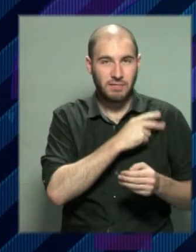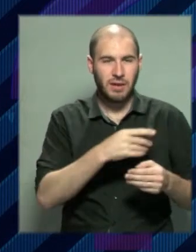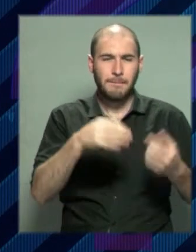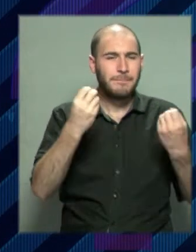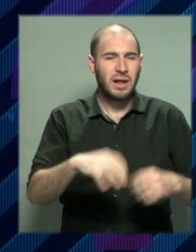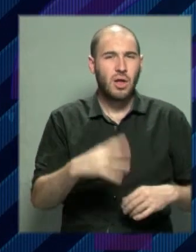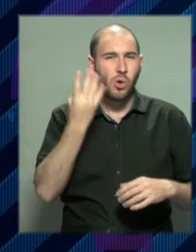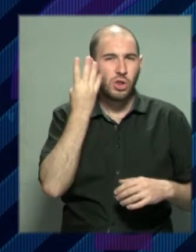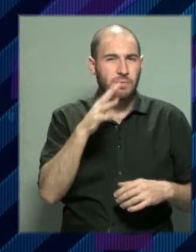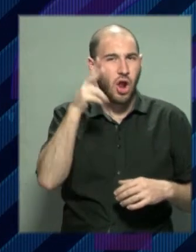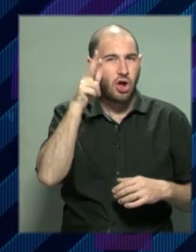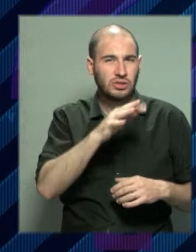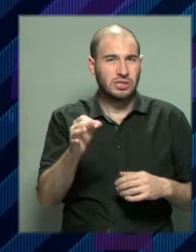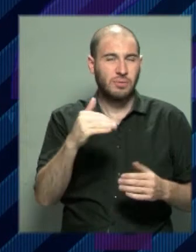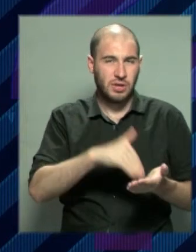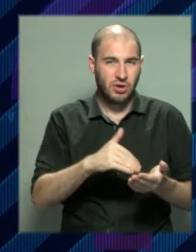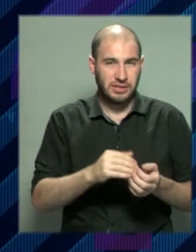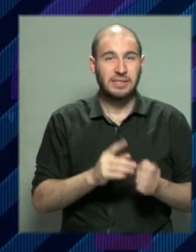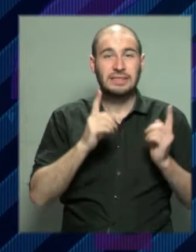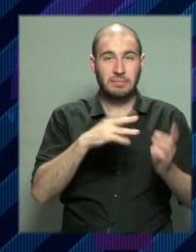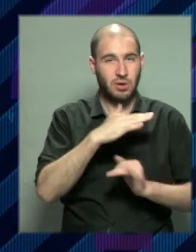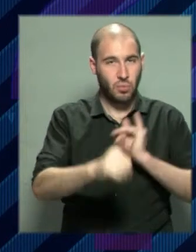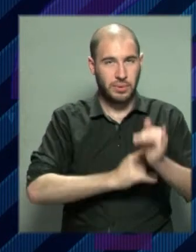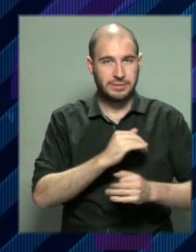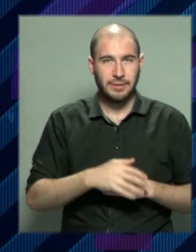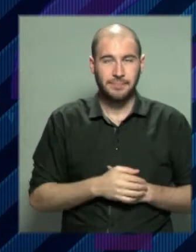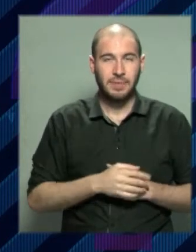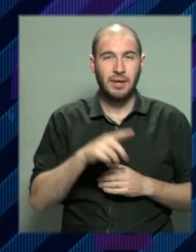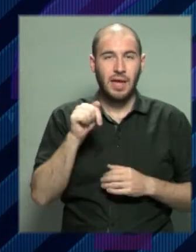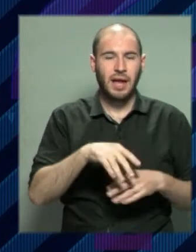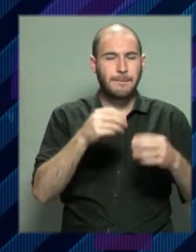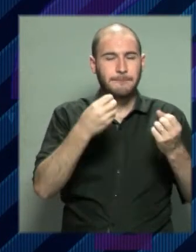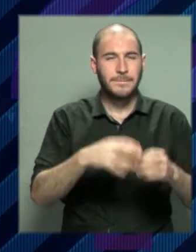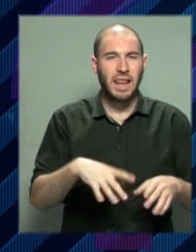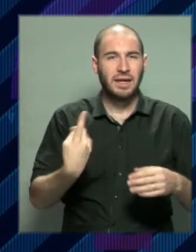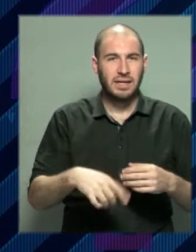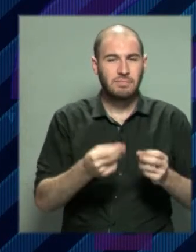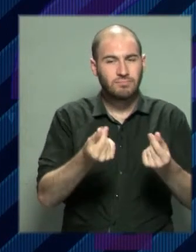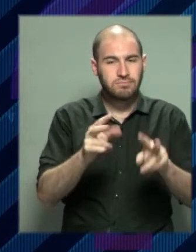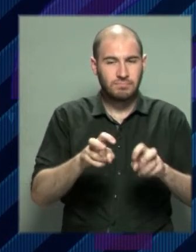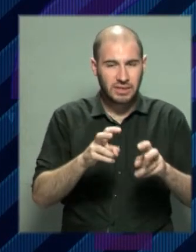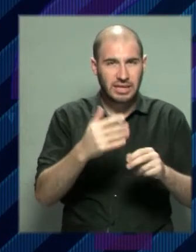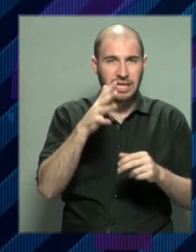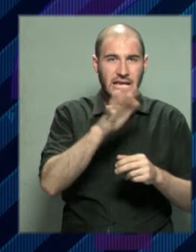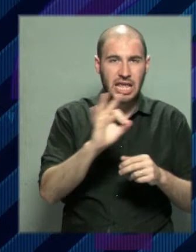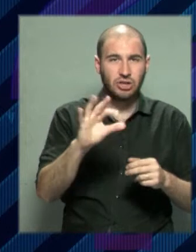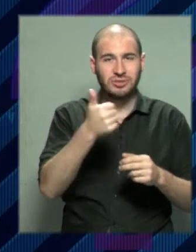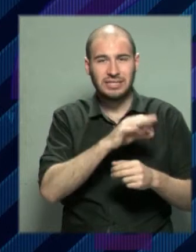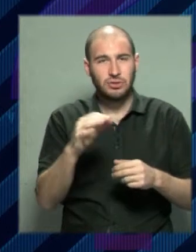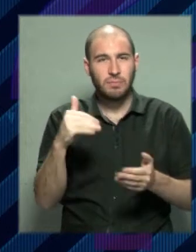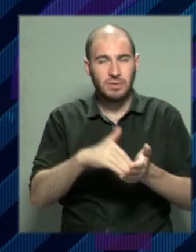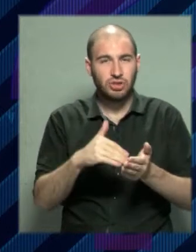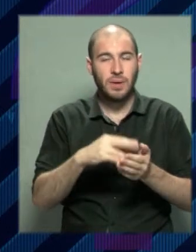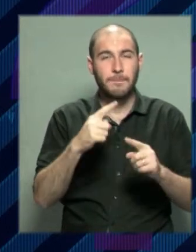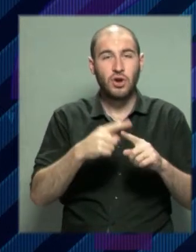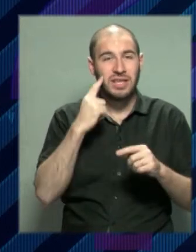de 4.800 millones. También explicó que se produjo una pérdida de recaudación entre 500 y 600 millones por